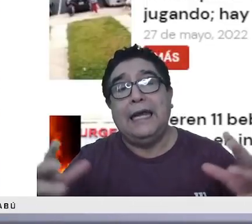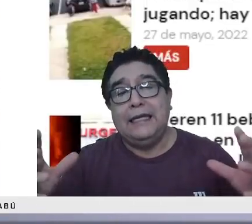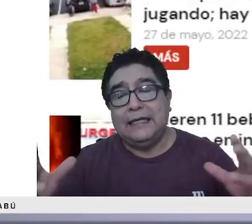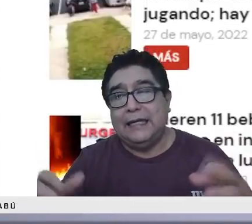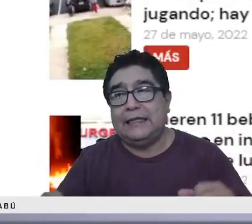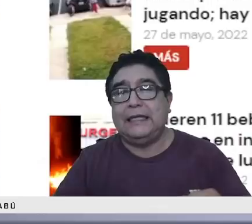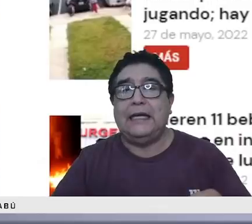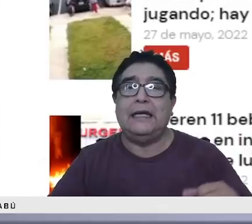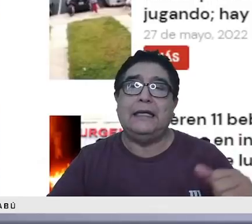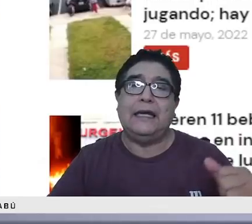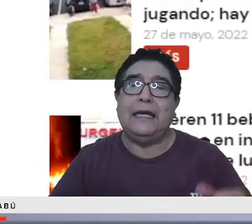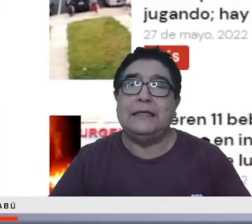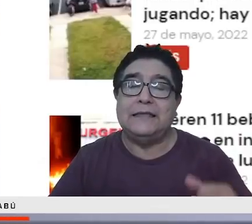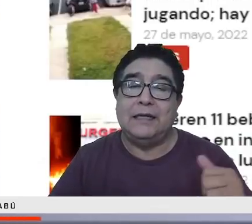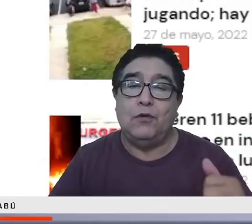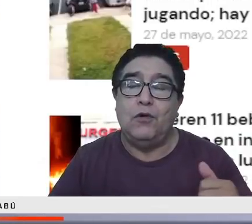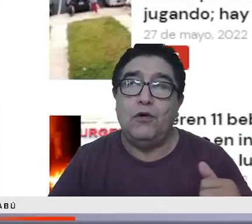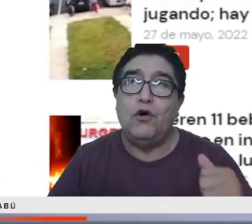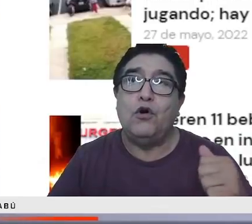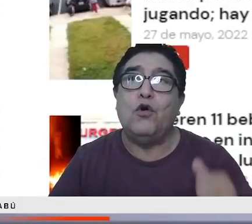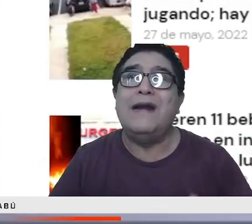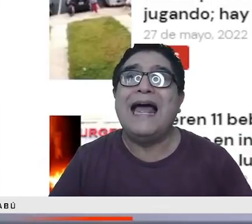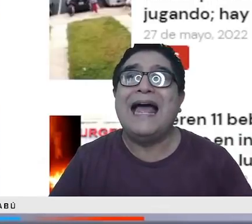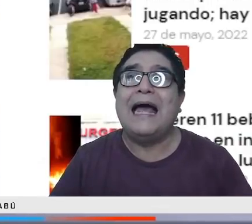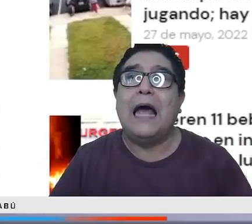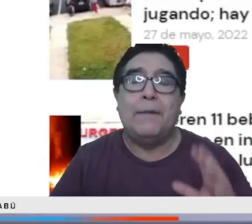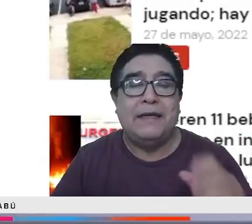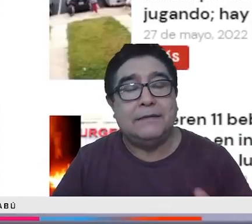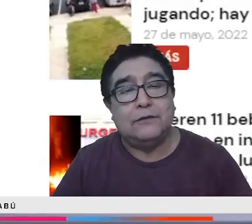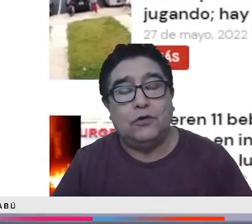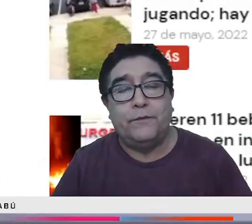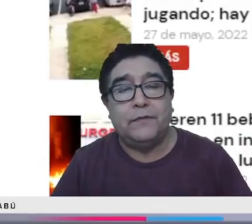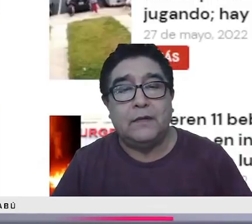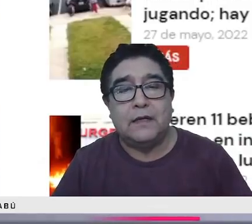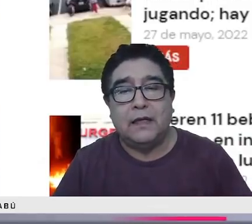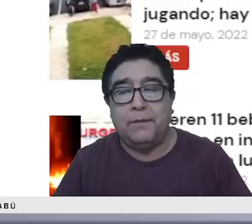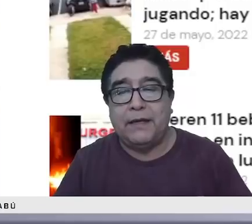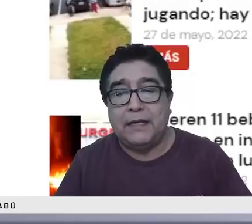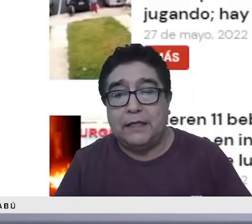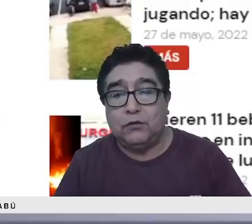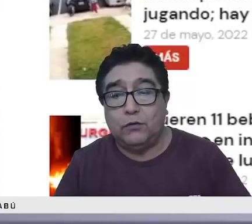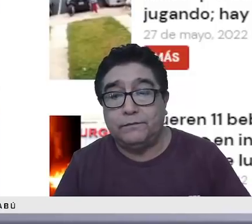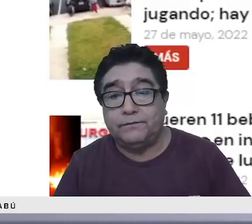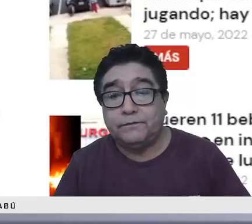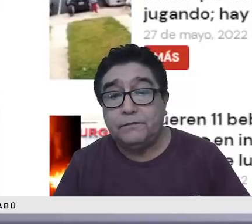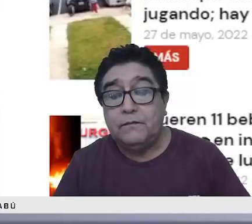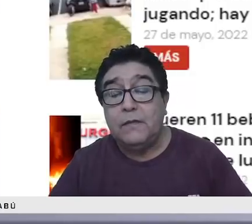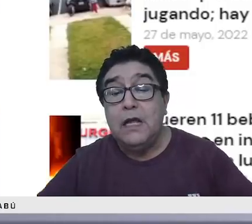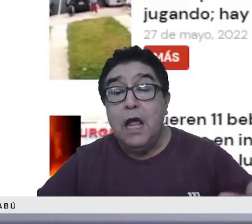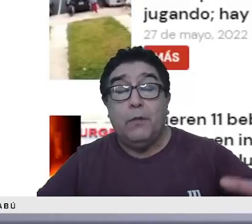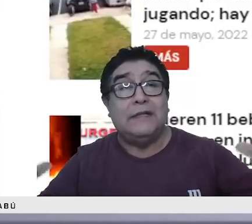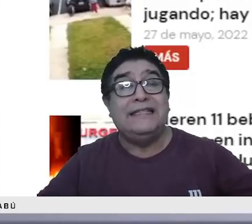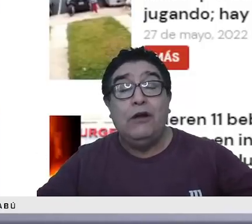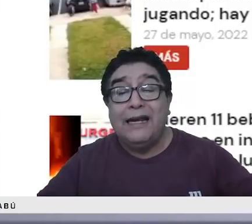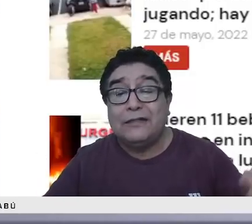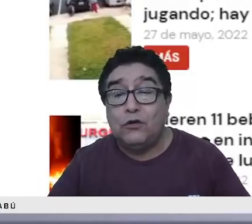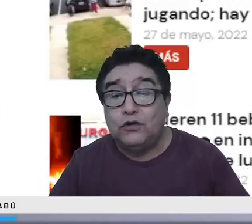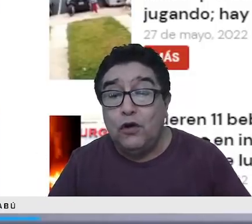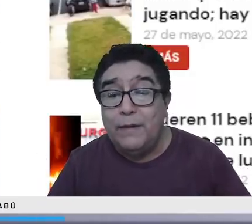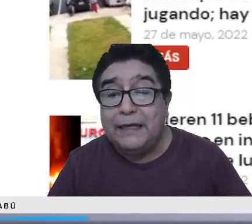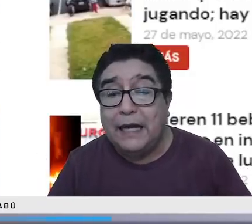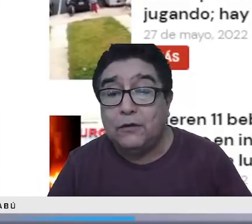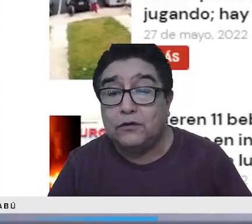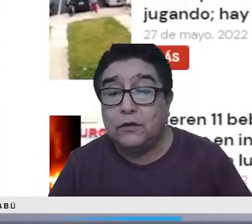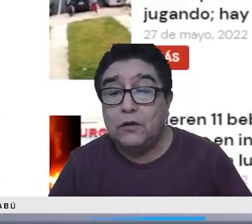energética que se llevó con la administración de Enrique Peña Nieto Pues así salió la